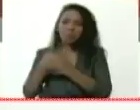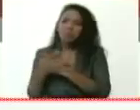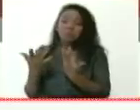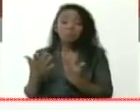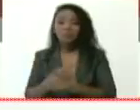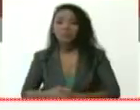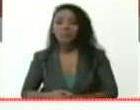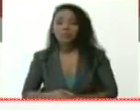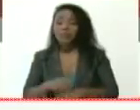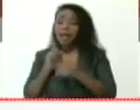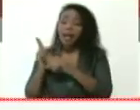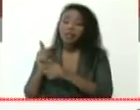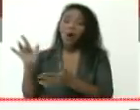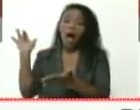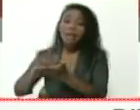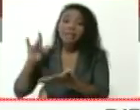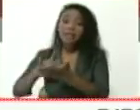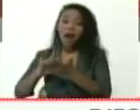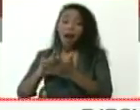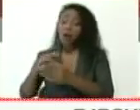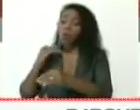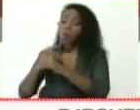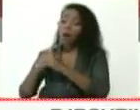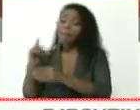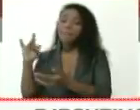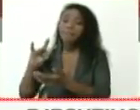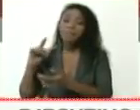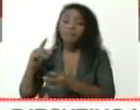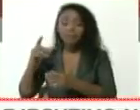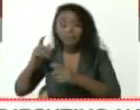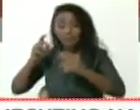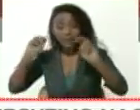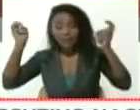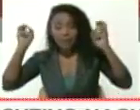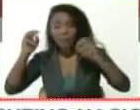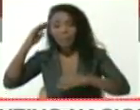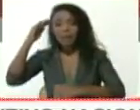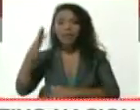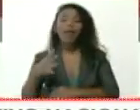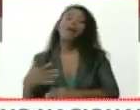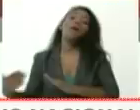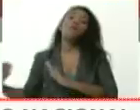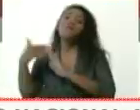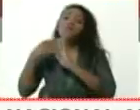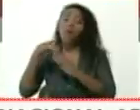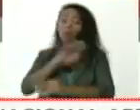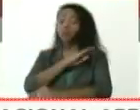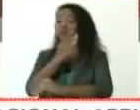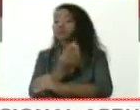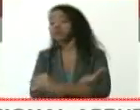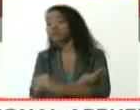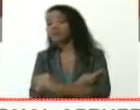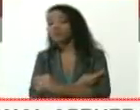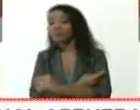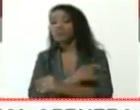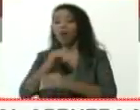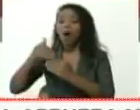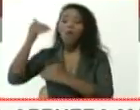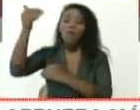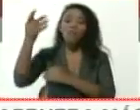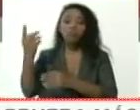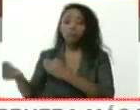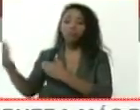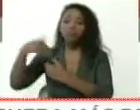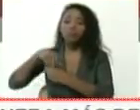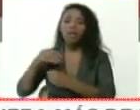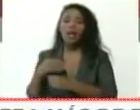se asistirán mutuamente en términos militares cuando sean atacados por una potencia extracontinental. La